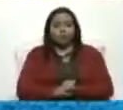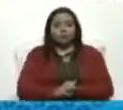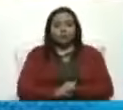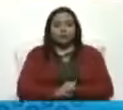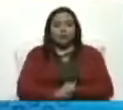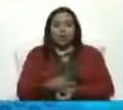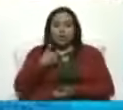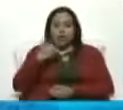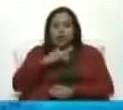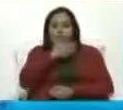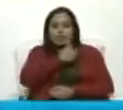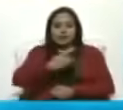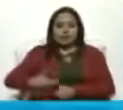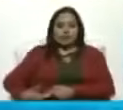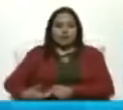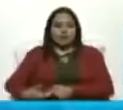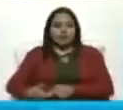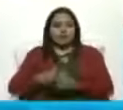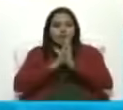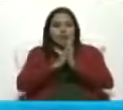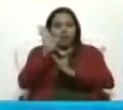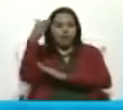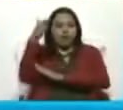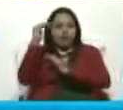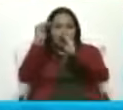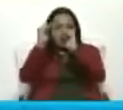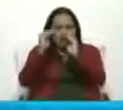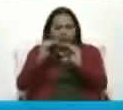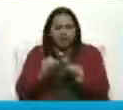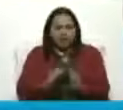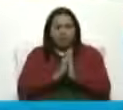Yo soy un presidente, bajen las banderas, por favor.